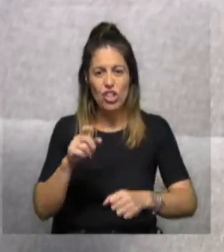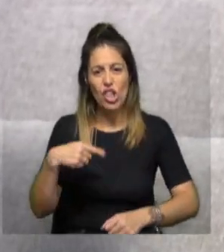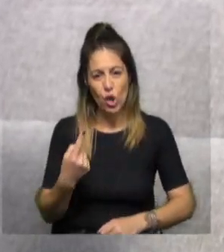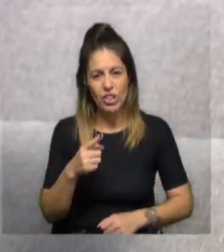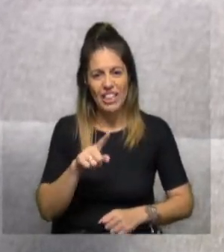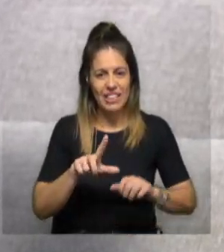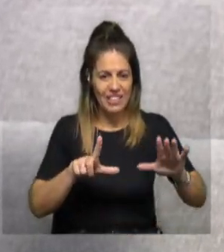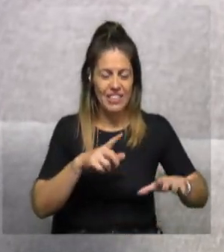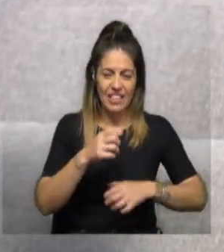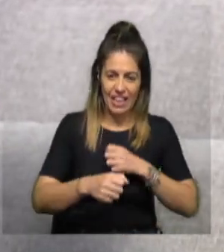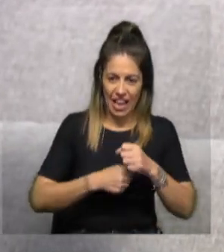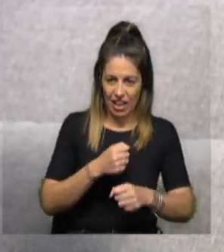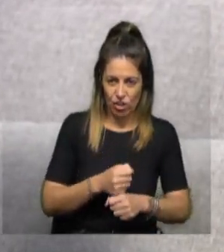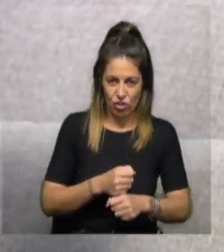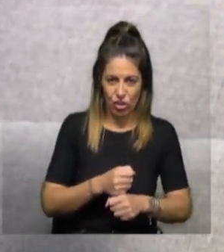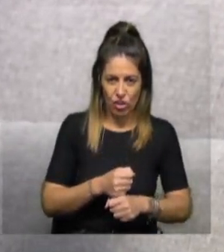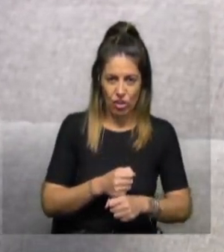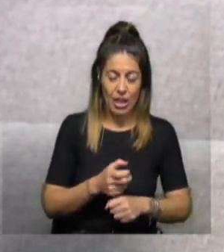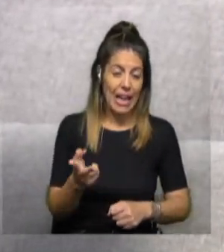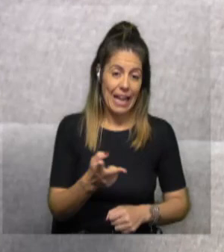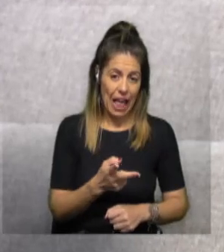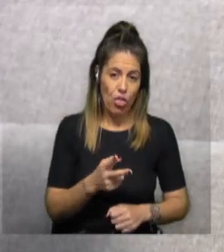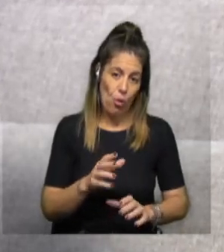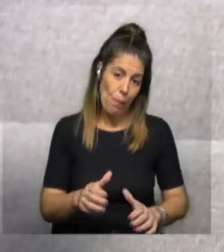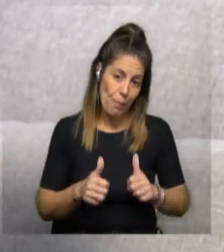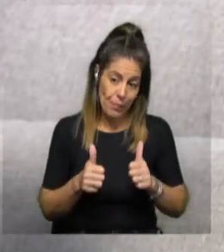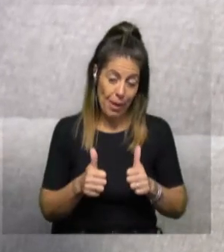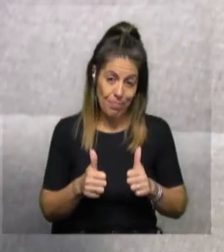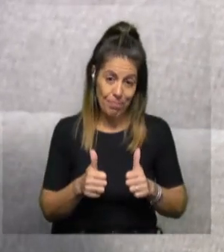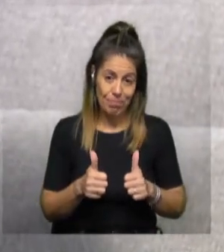están un poco, que están bastante, que no corren riesgo en teoría, pero en fin.